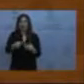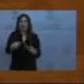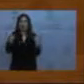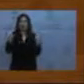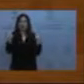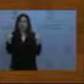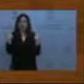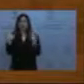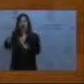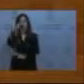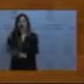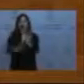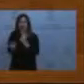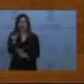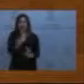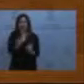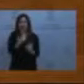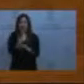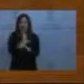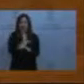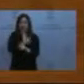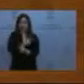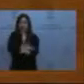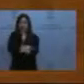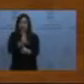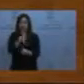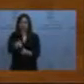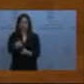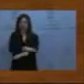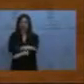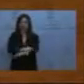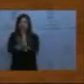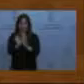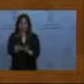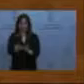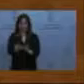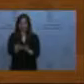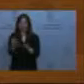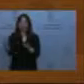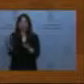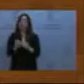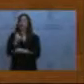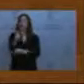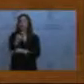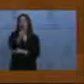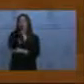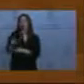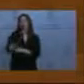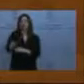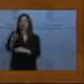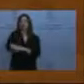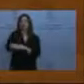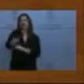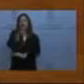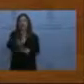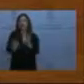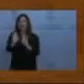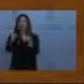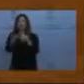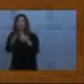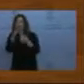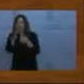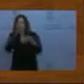responsabilidad de organizar estos juegos deportivos, y a la Administración, que tiene que alentar y apoyar a las personas y organizaciones que fomenten